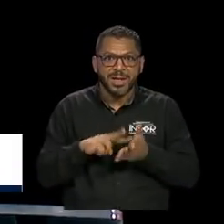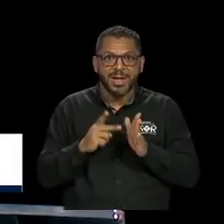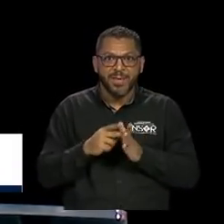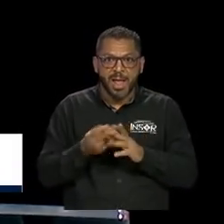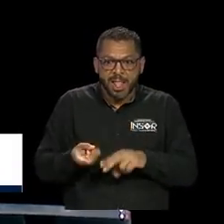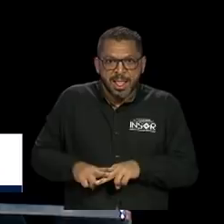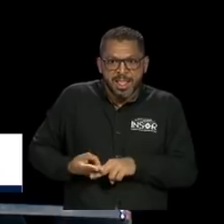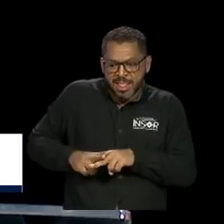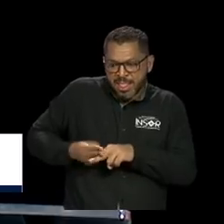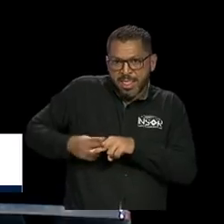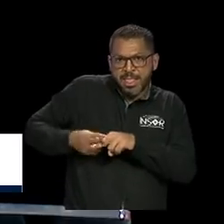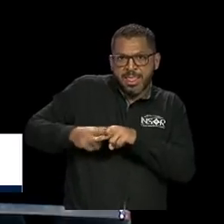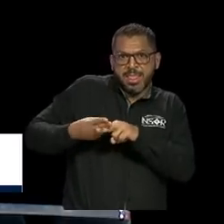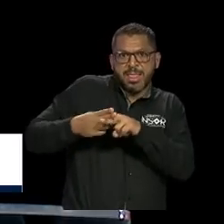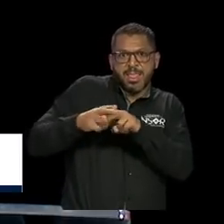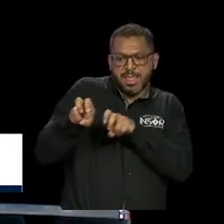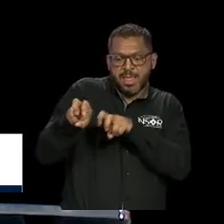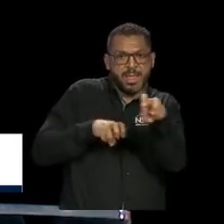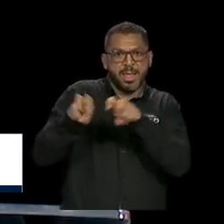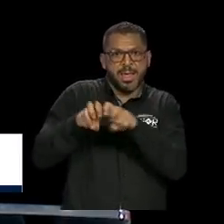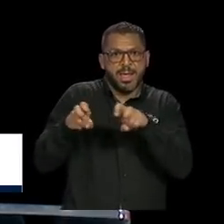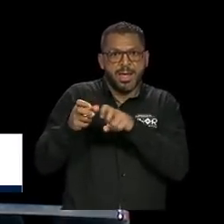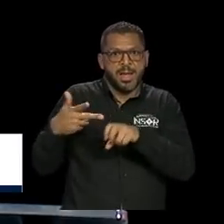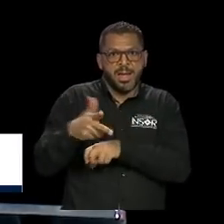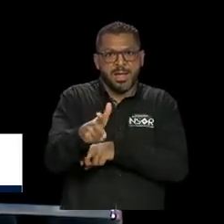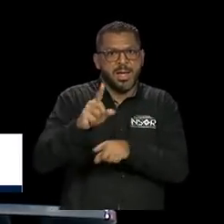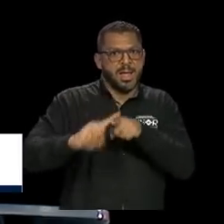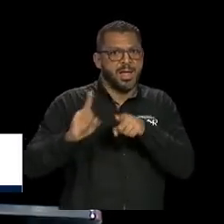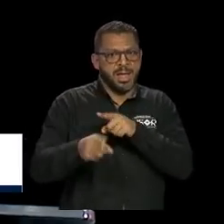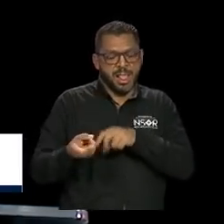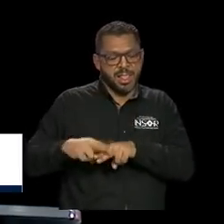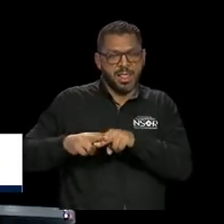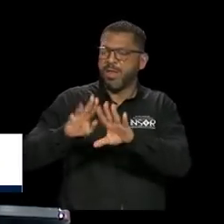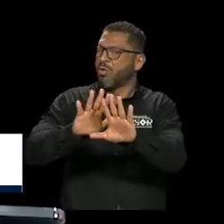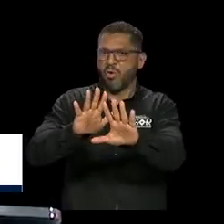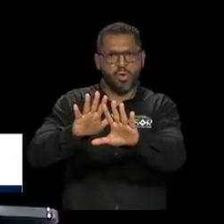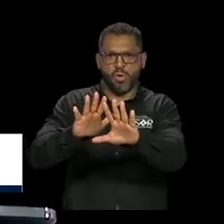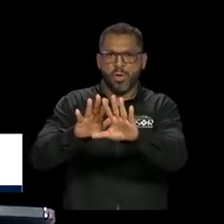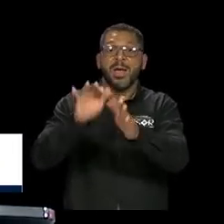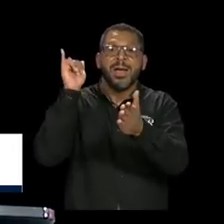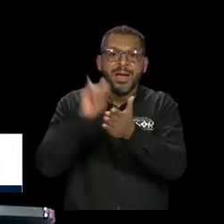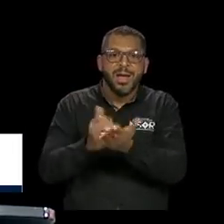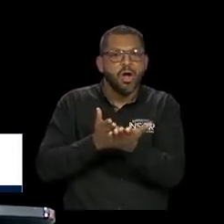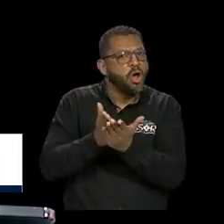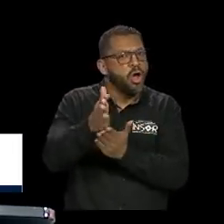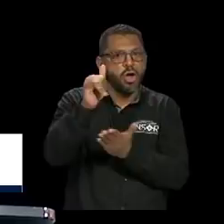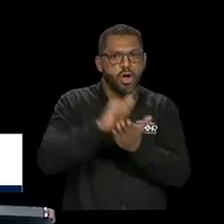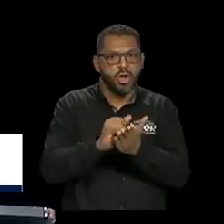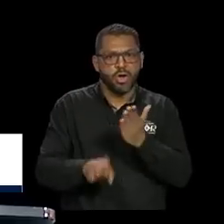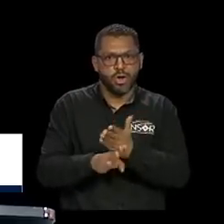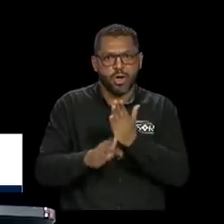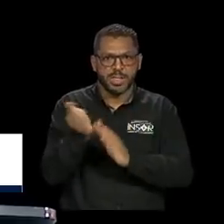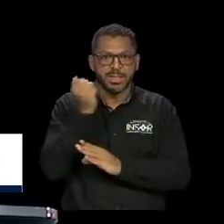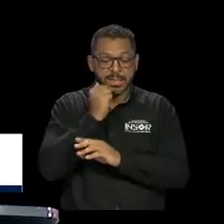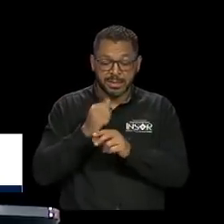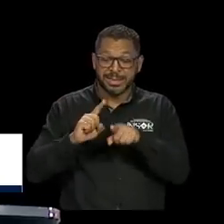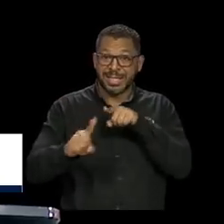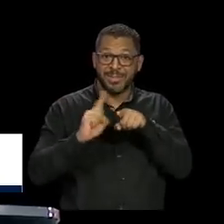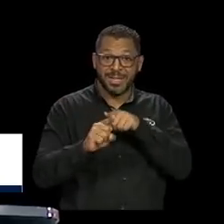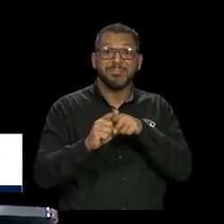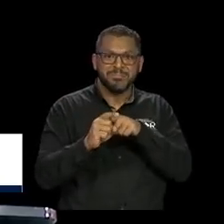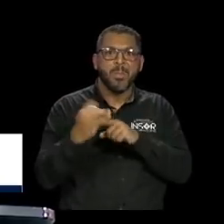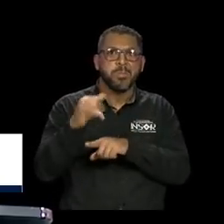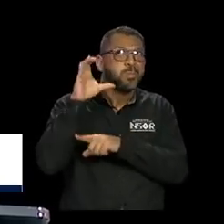costos operacionales del transporte masivo si insistimos en el sistema transmilenio ustedes tendrán como ya sucede en la